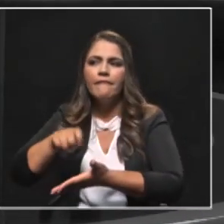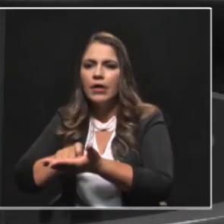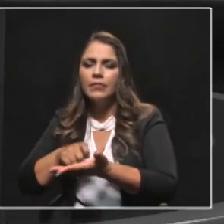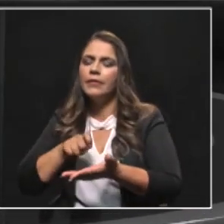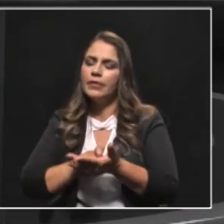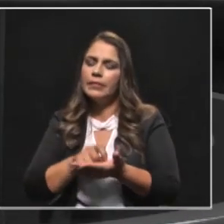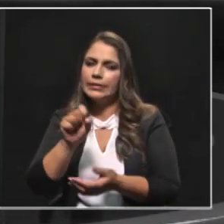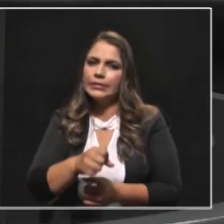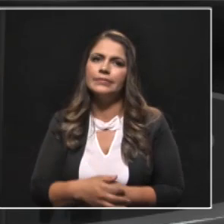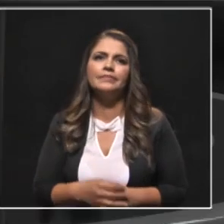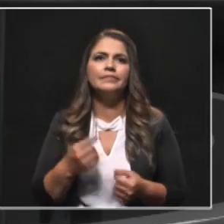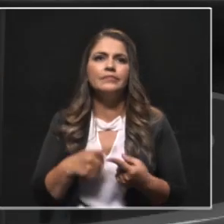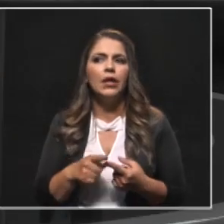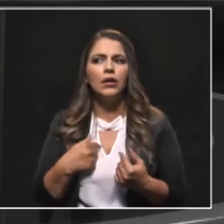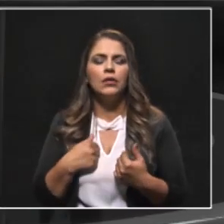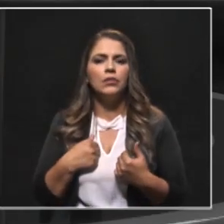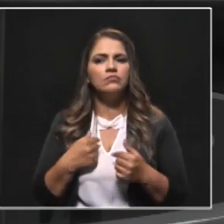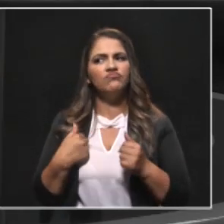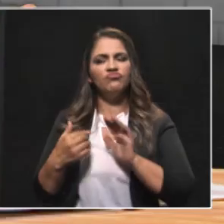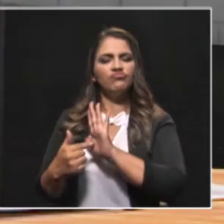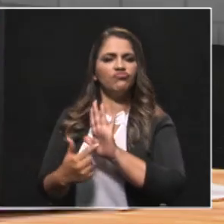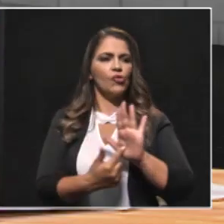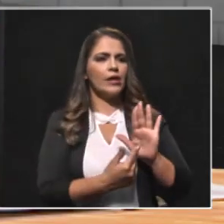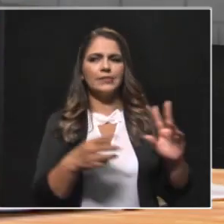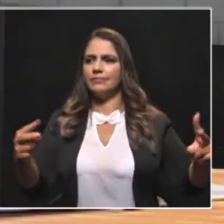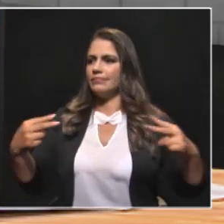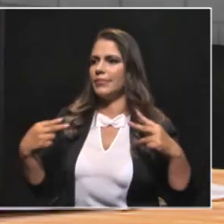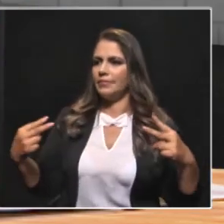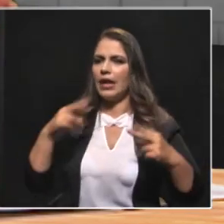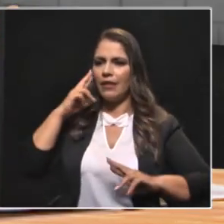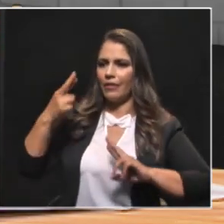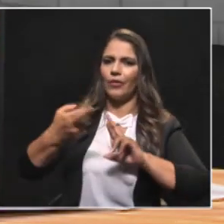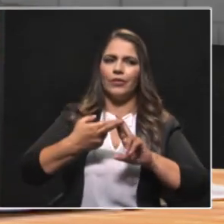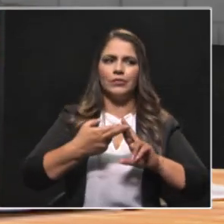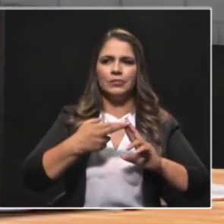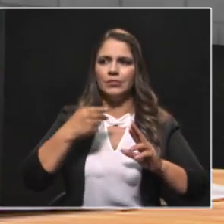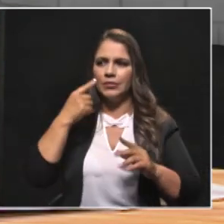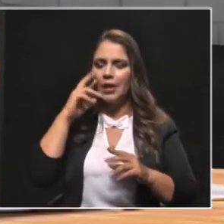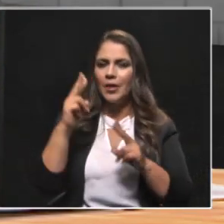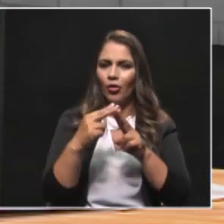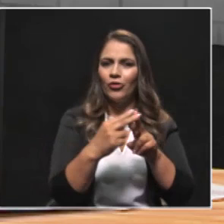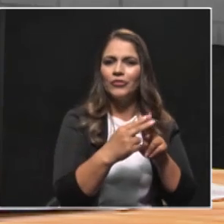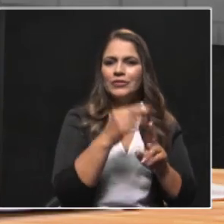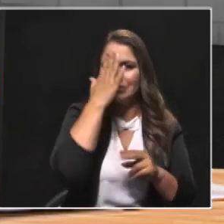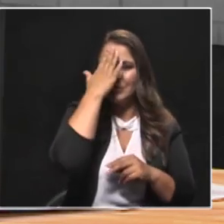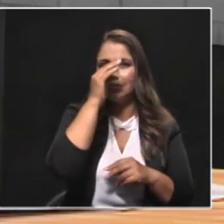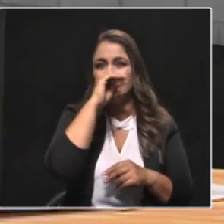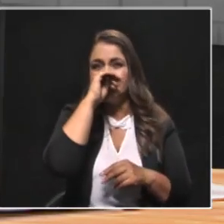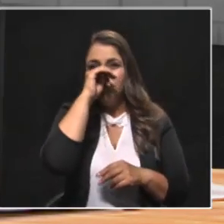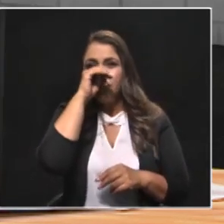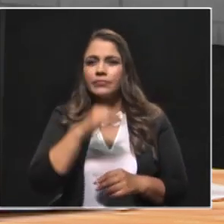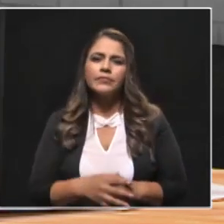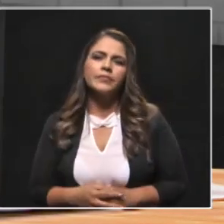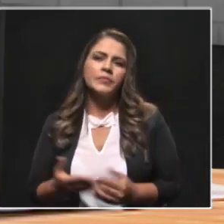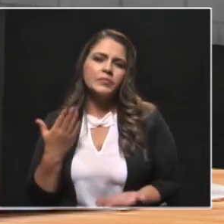estamos viendo es que están ganando una visibilidad, están ganando un reconocimiento en la ciudadanía y eso lo